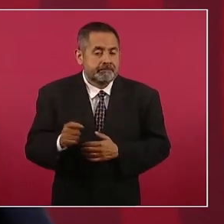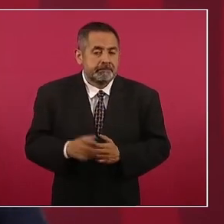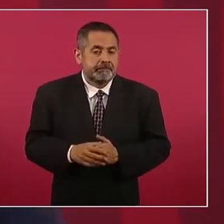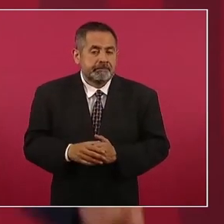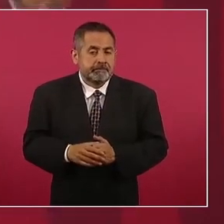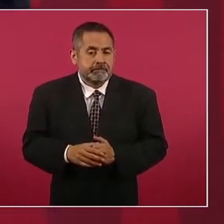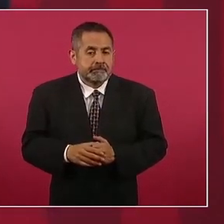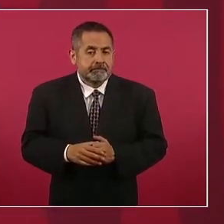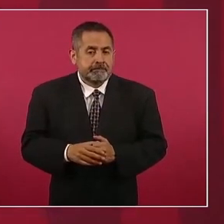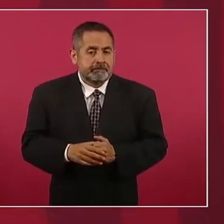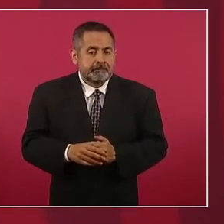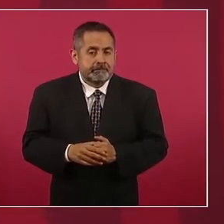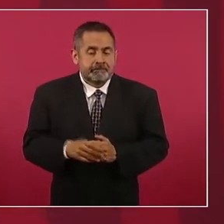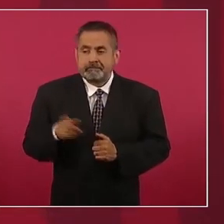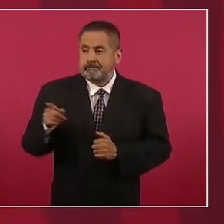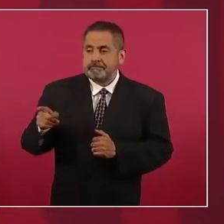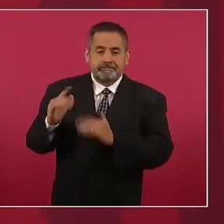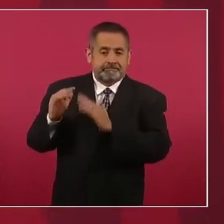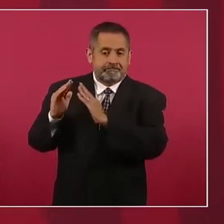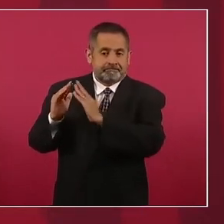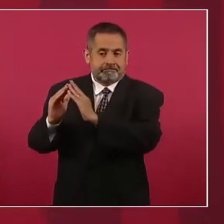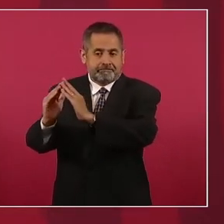pues se llevaban